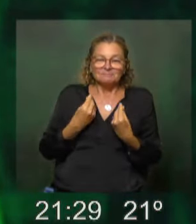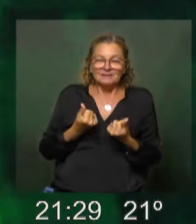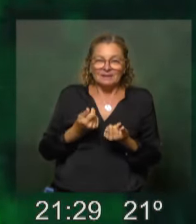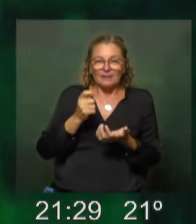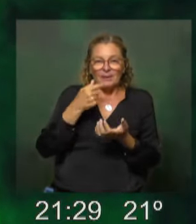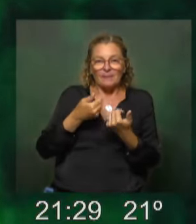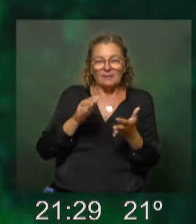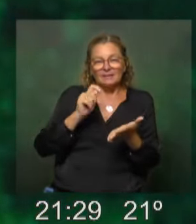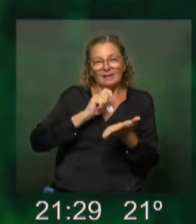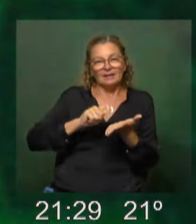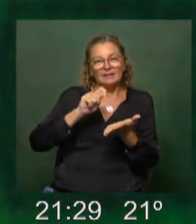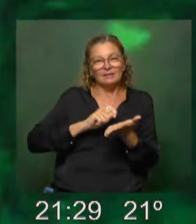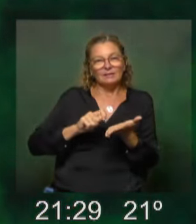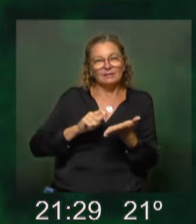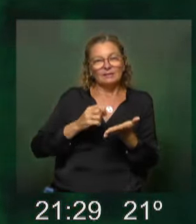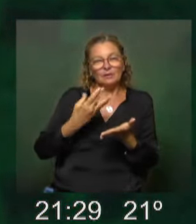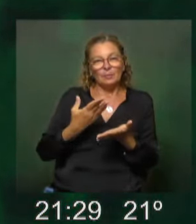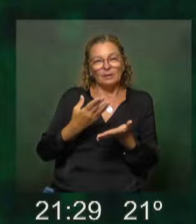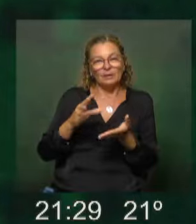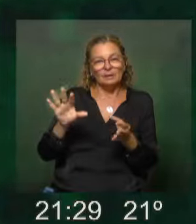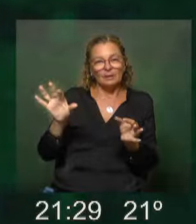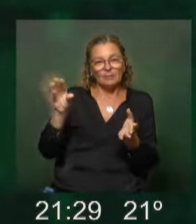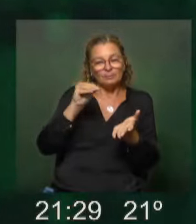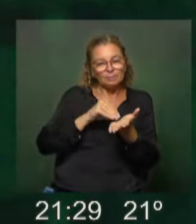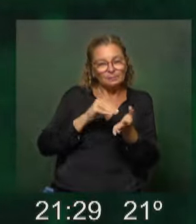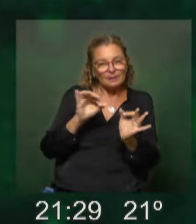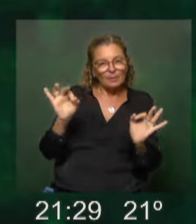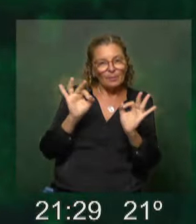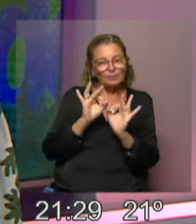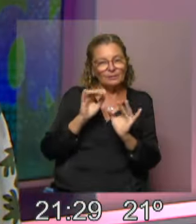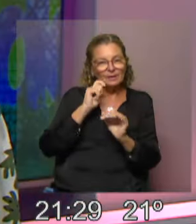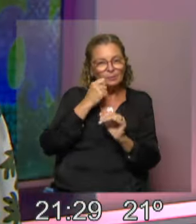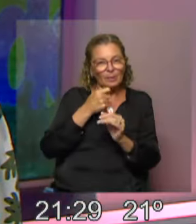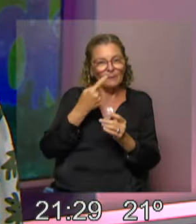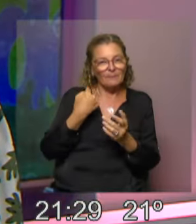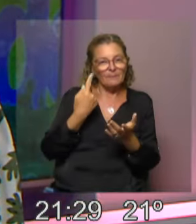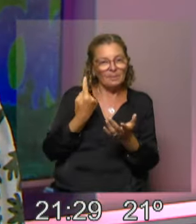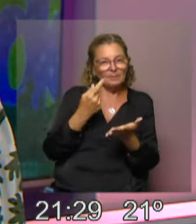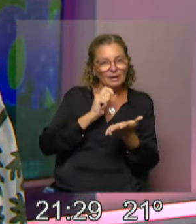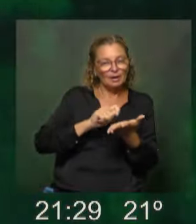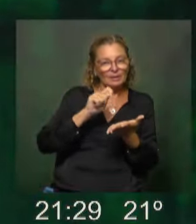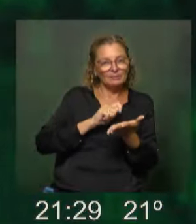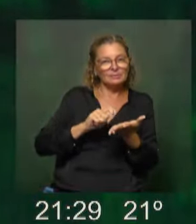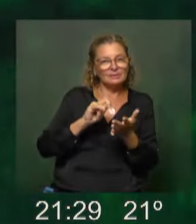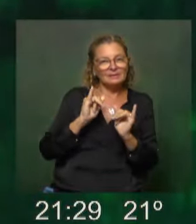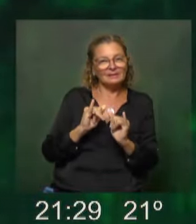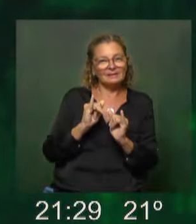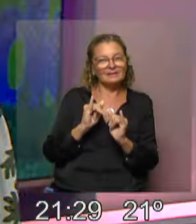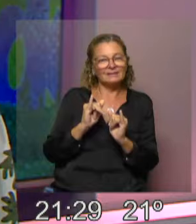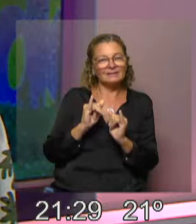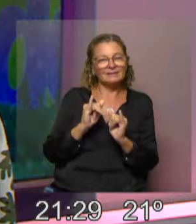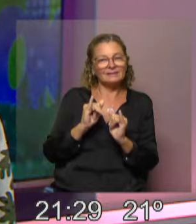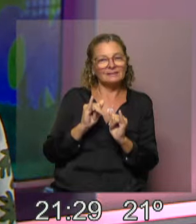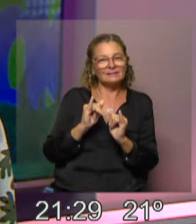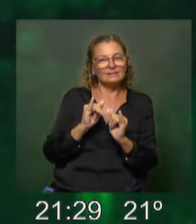arranqué a escribirla. Y bueno, después le agregué la música y quedó. Ahí va, la escribiste y después le agregaste la música. Así es, sí. Mirá, un